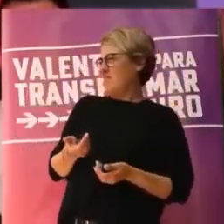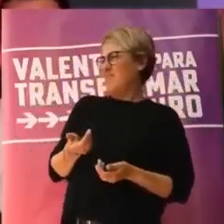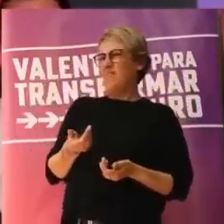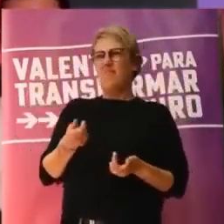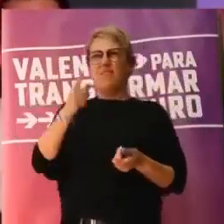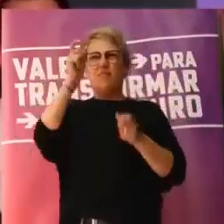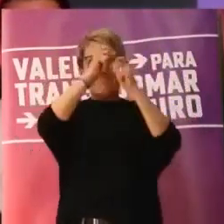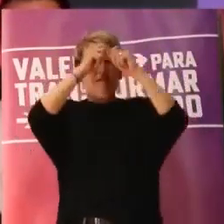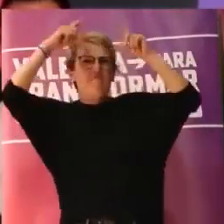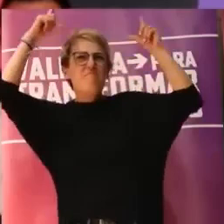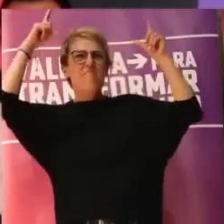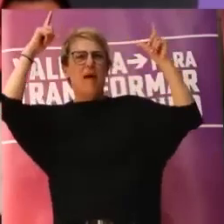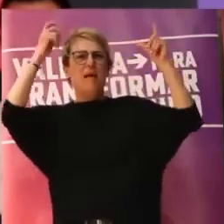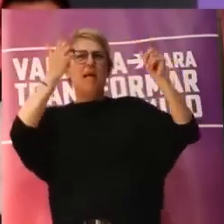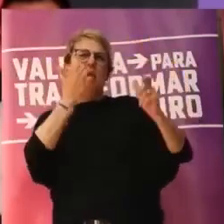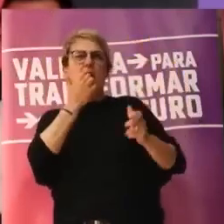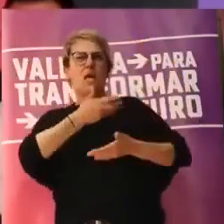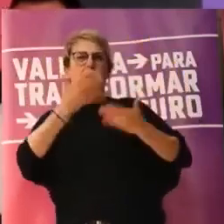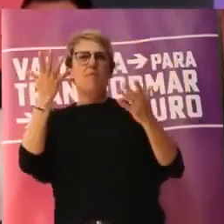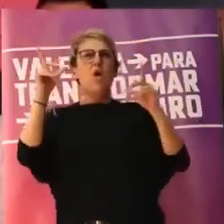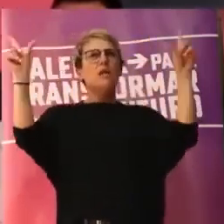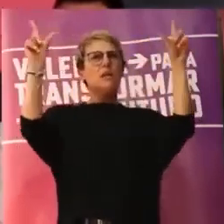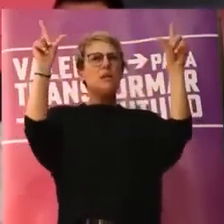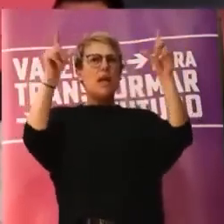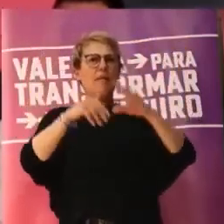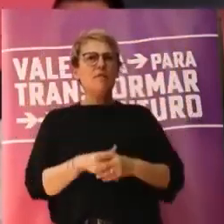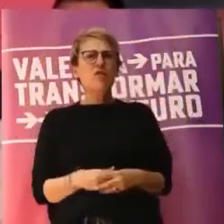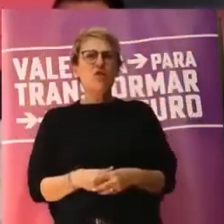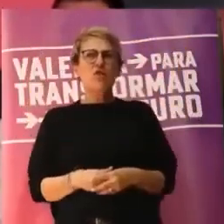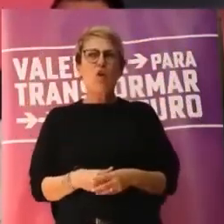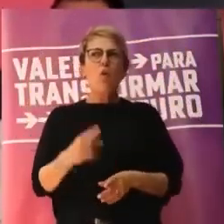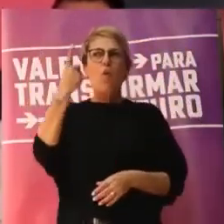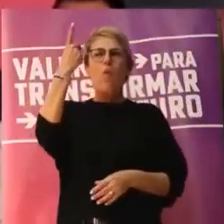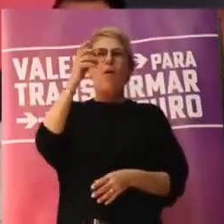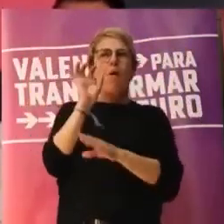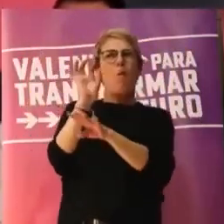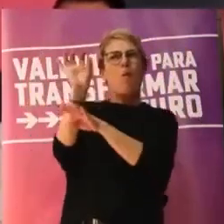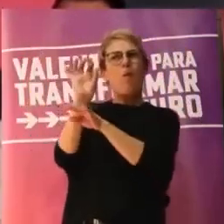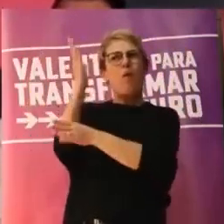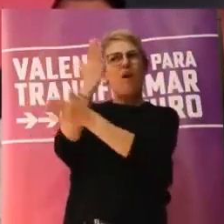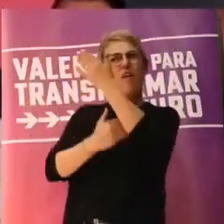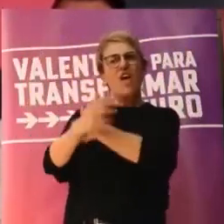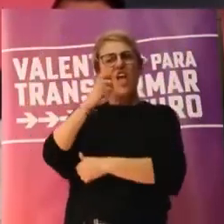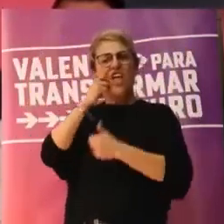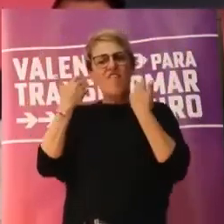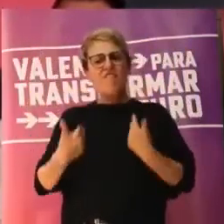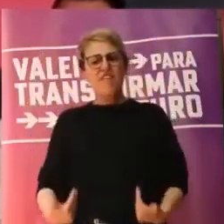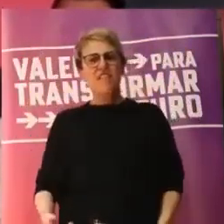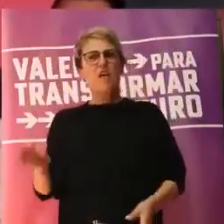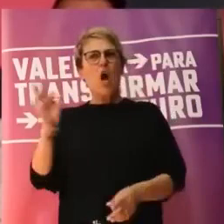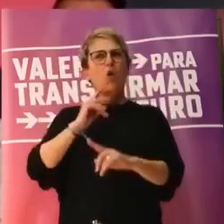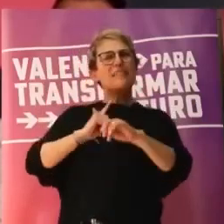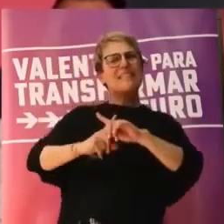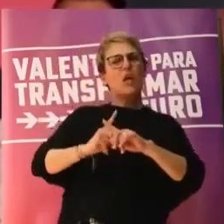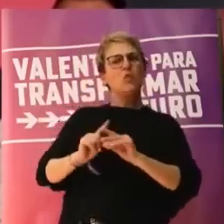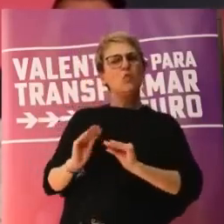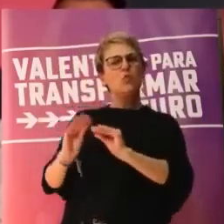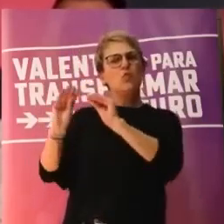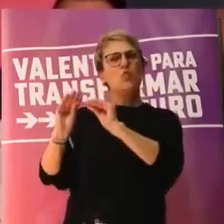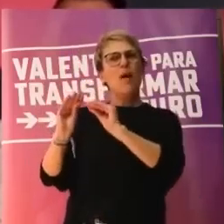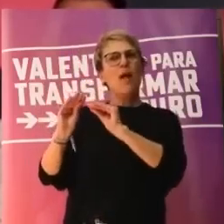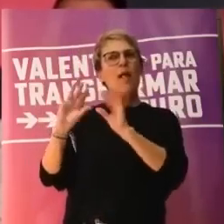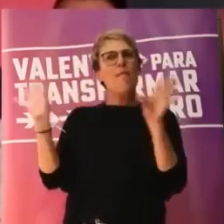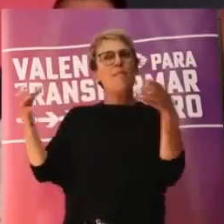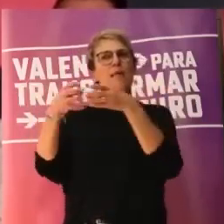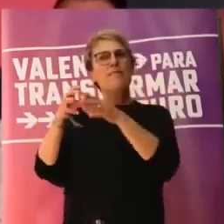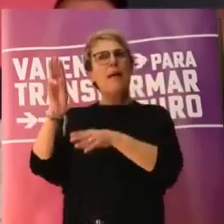¿Se imaginan qué hubiera ocurrido en la televisión si alguien se burla de la discapacidad física o de la orientación sexual de un dirigente del